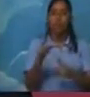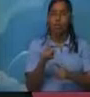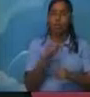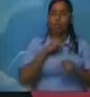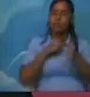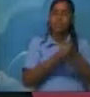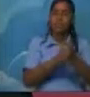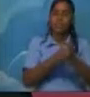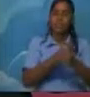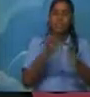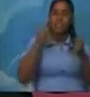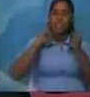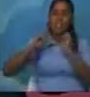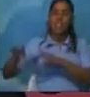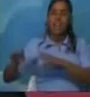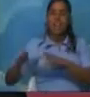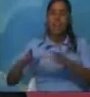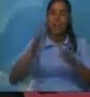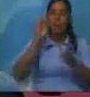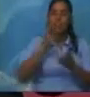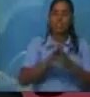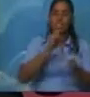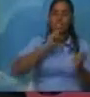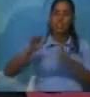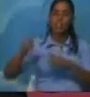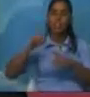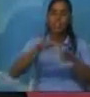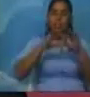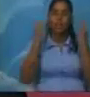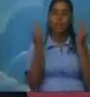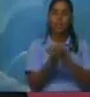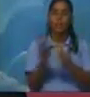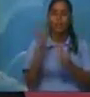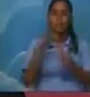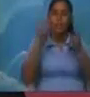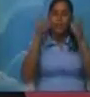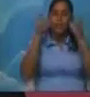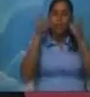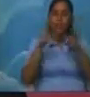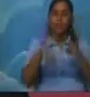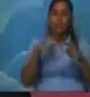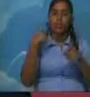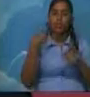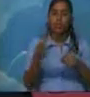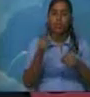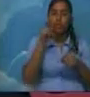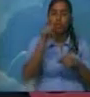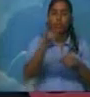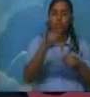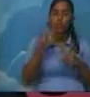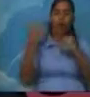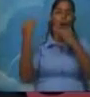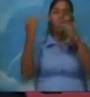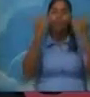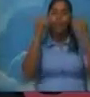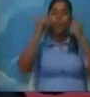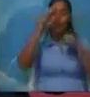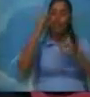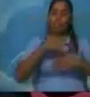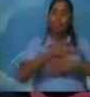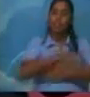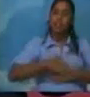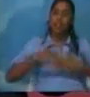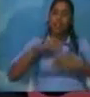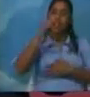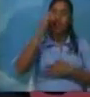se irá de tu hogar amigo que nos Estás viendo que nos estás escuchando cuando tú le agrades a Dios cuando